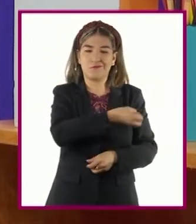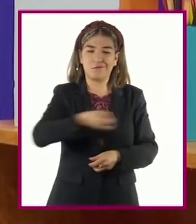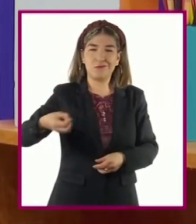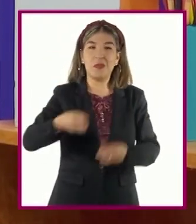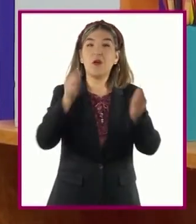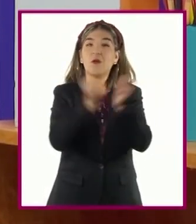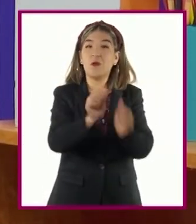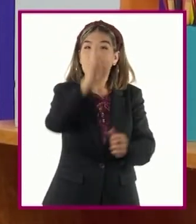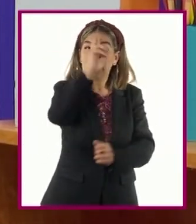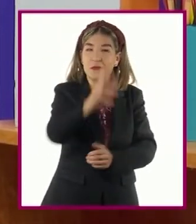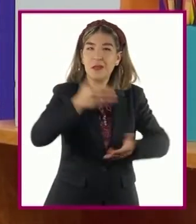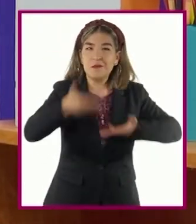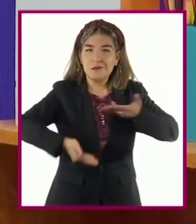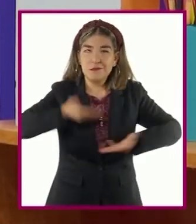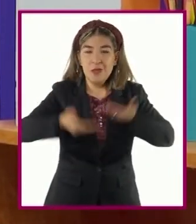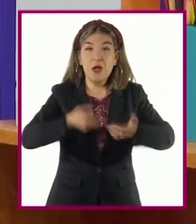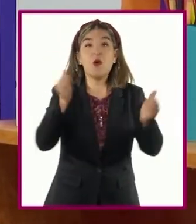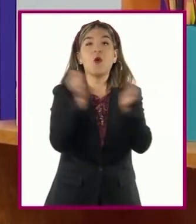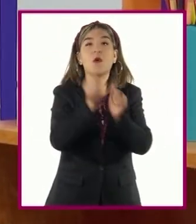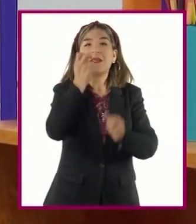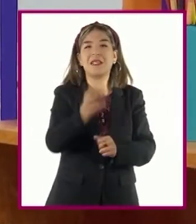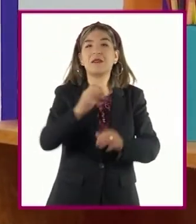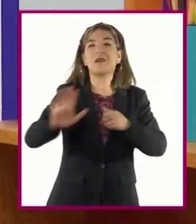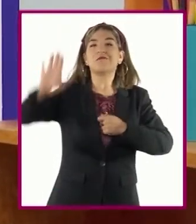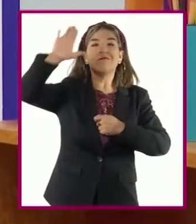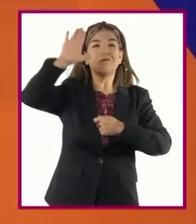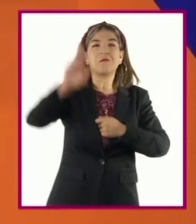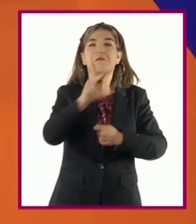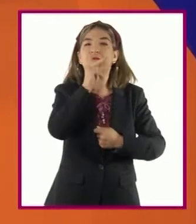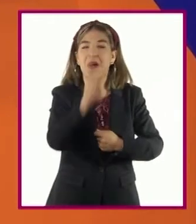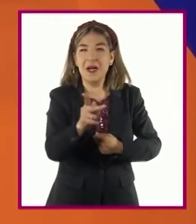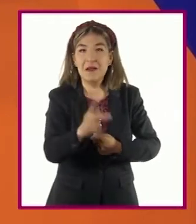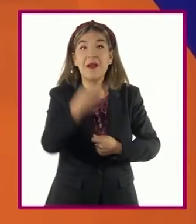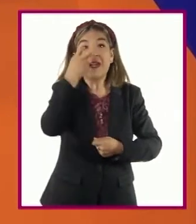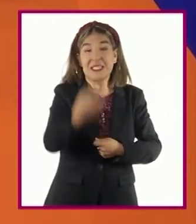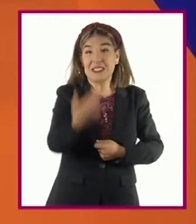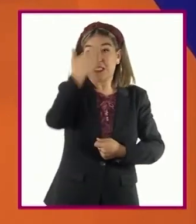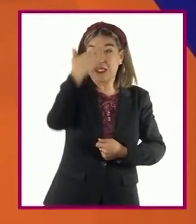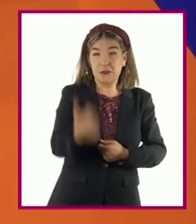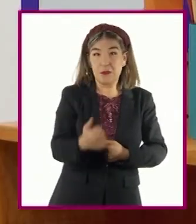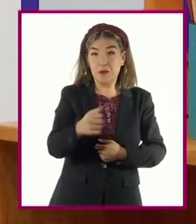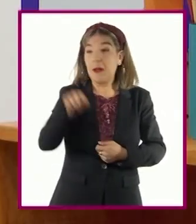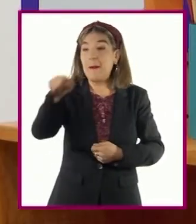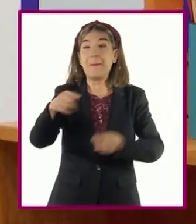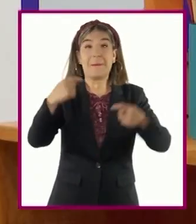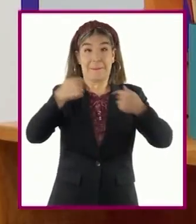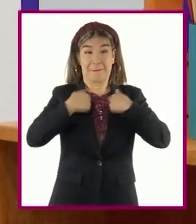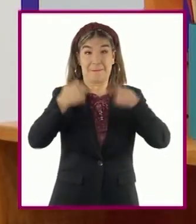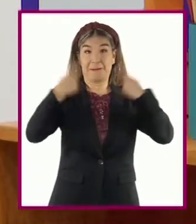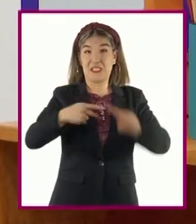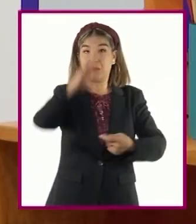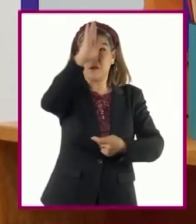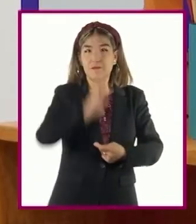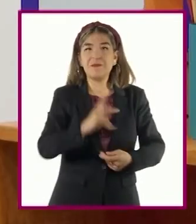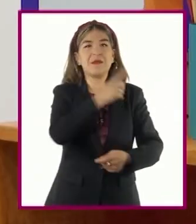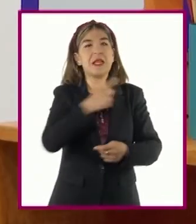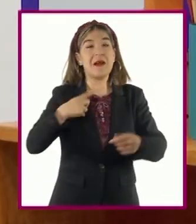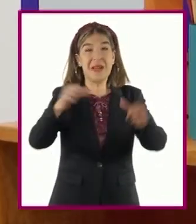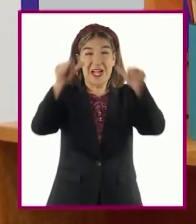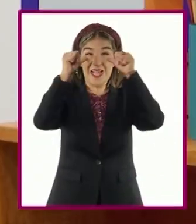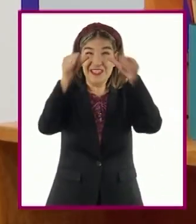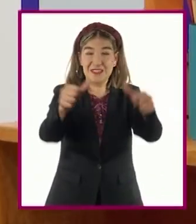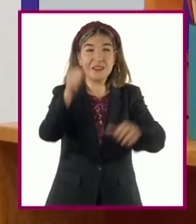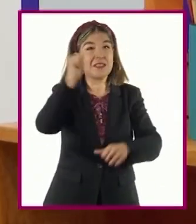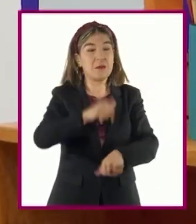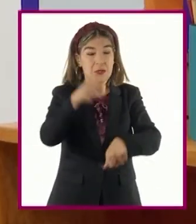y respeto con el uso de la palabra. Por tal razón, al moderador le corresponde poner atención